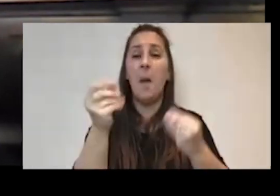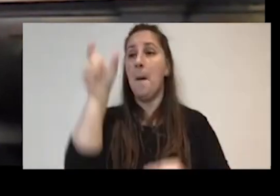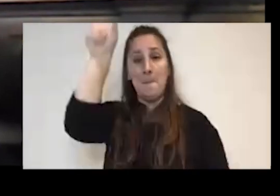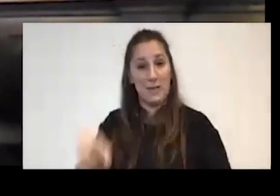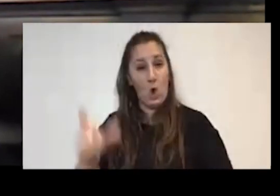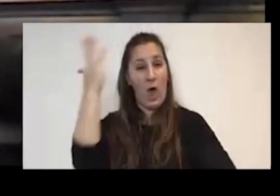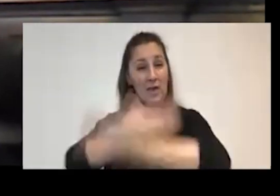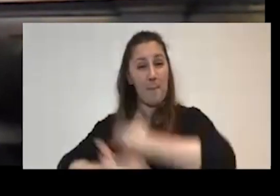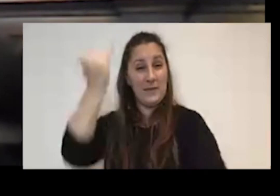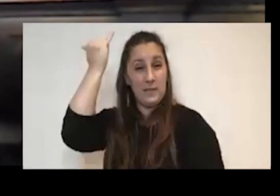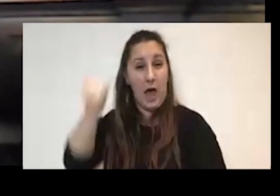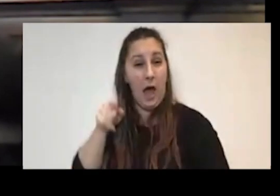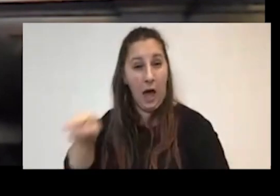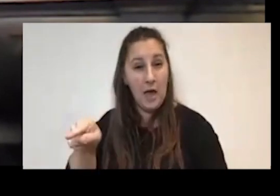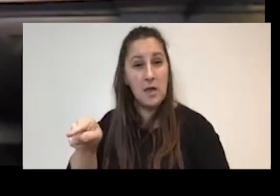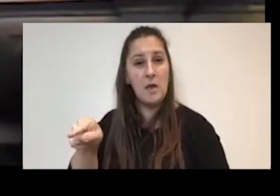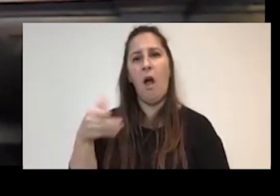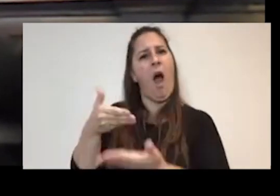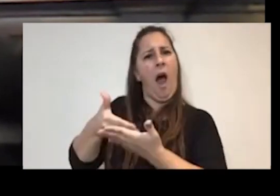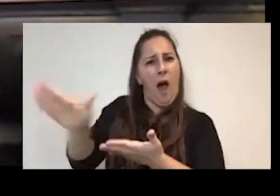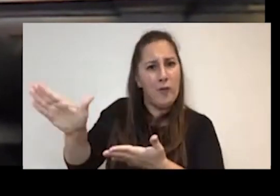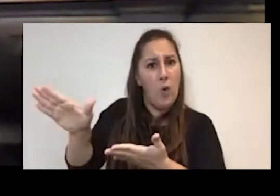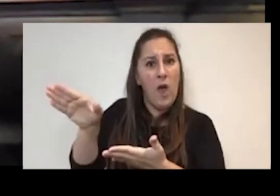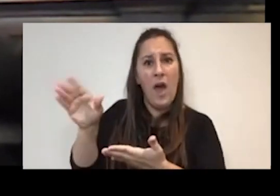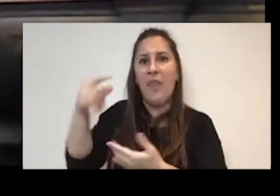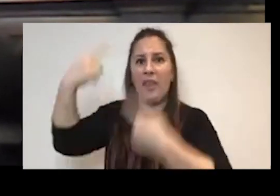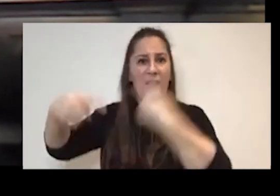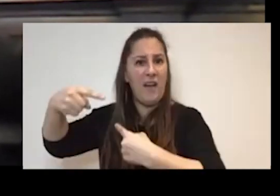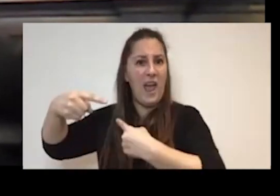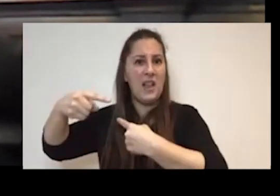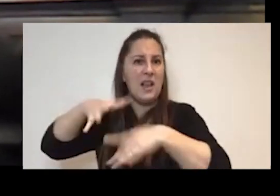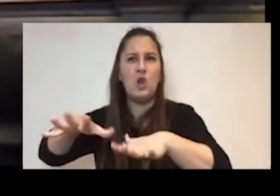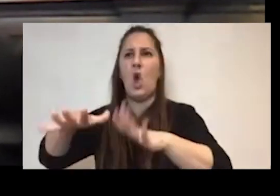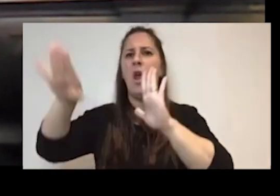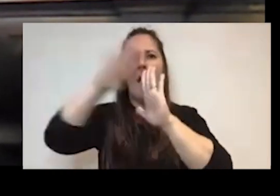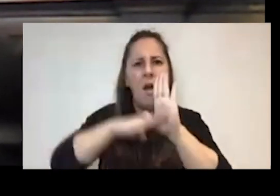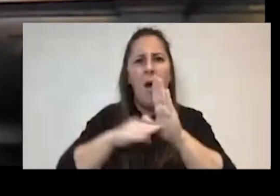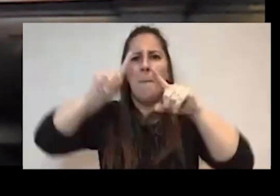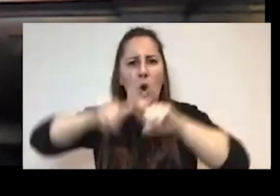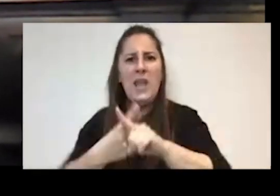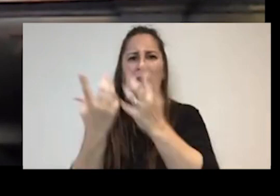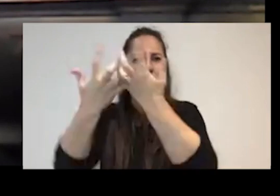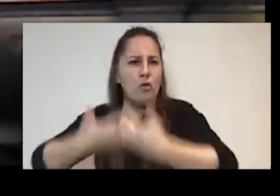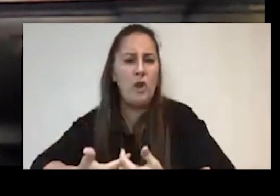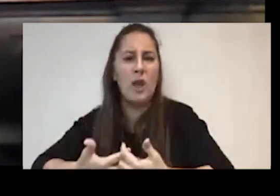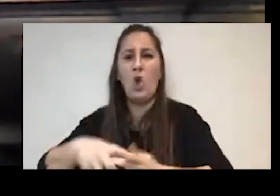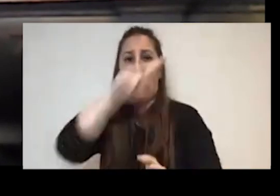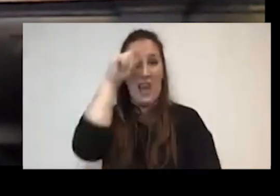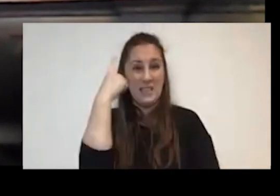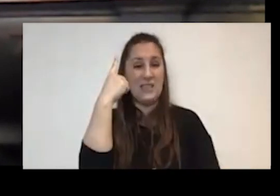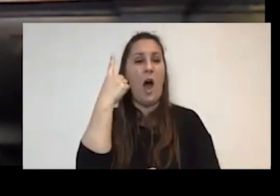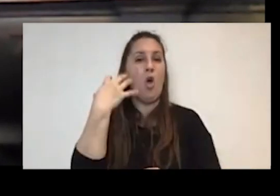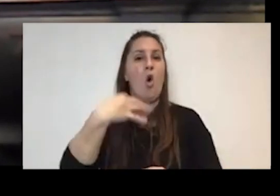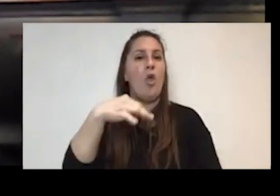ser una persona con discapacidad, quede afuera de las distintas acciones, programas o políticas que el Estado